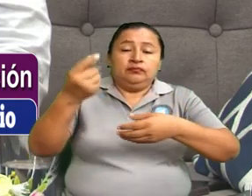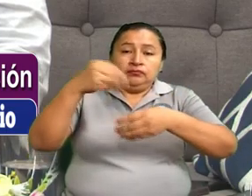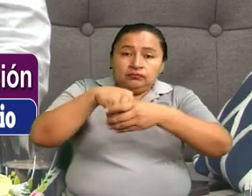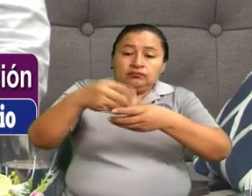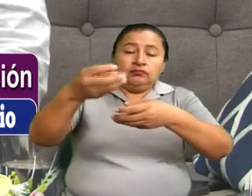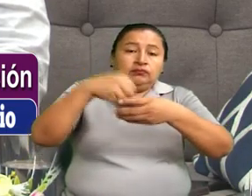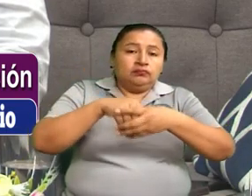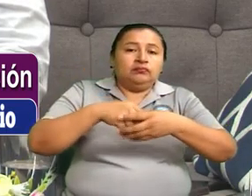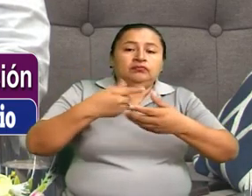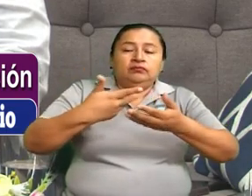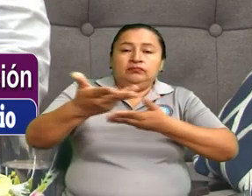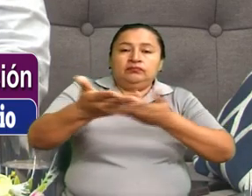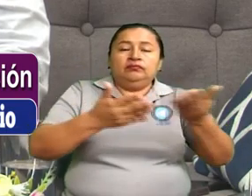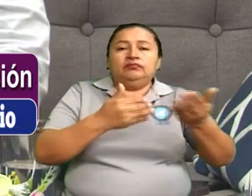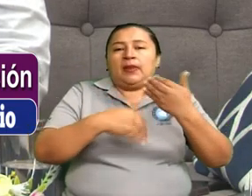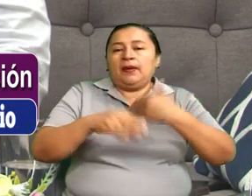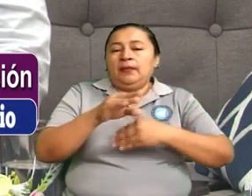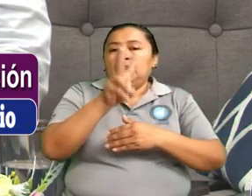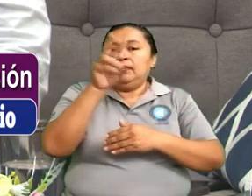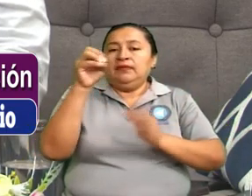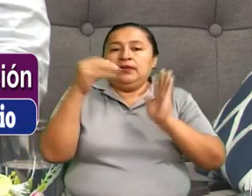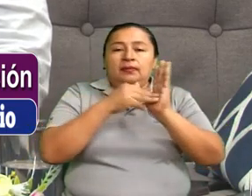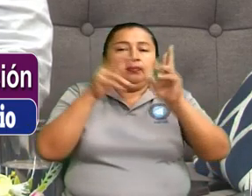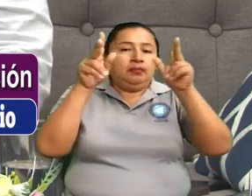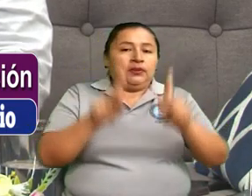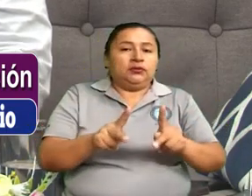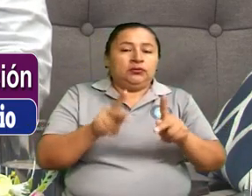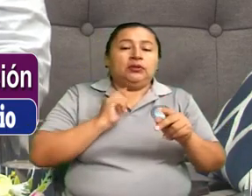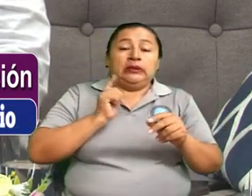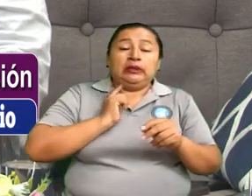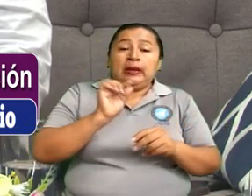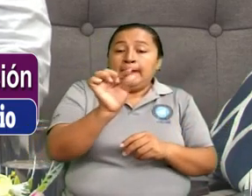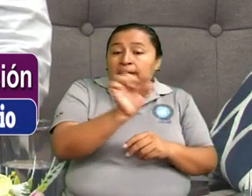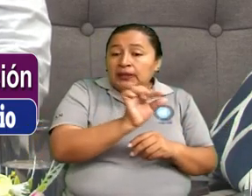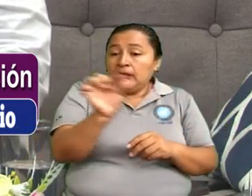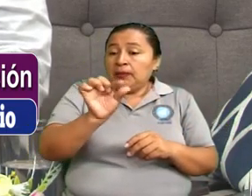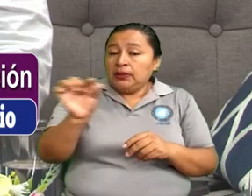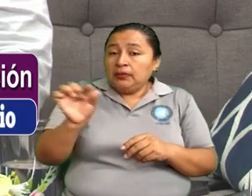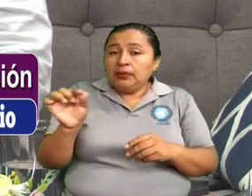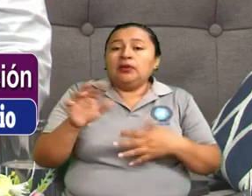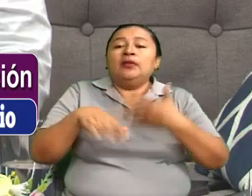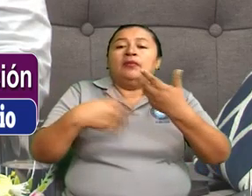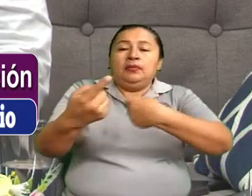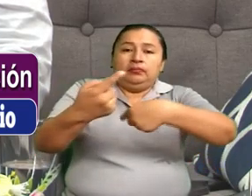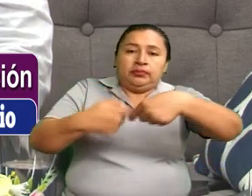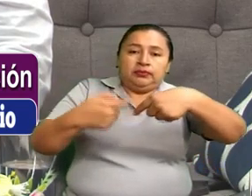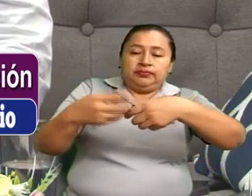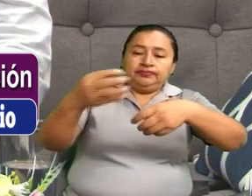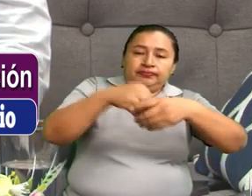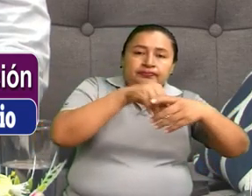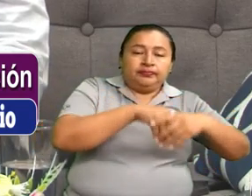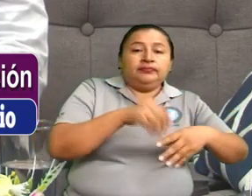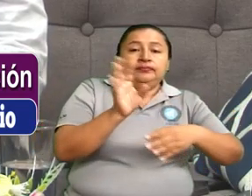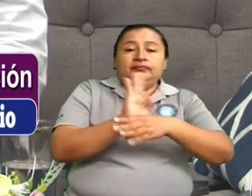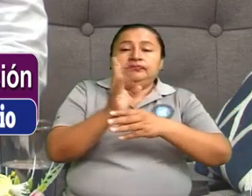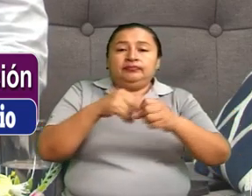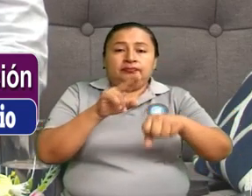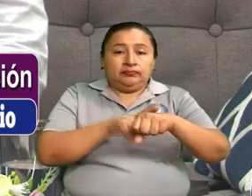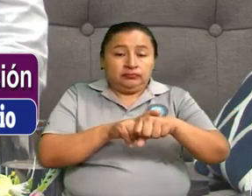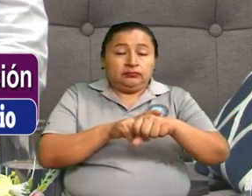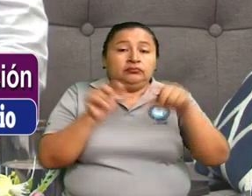capitalizado a más de 20.000 protagonistas con crédito, sujeto de crédito en la banca convencional. Entonces, de